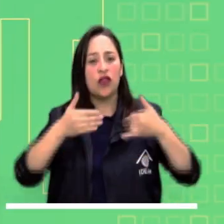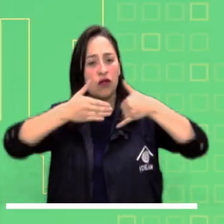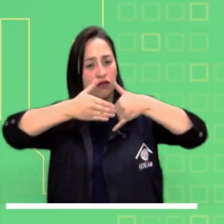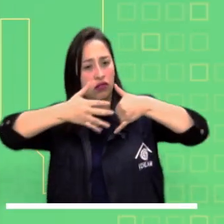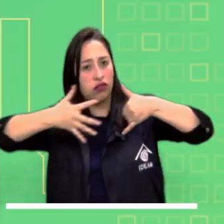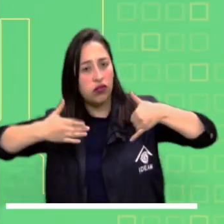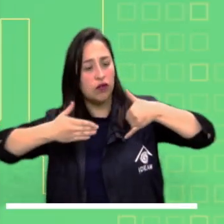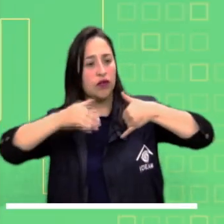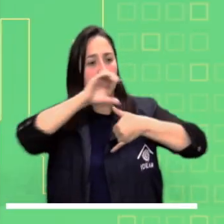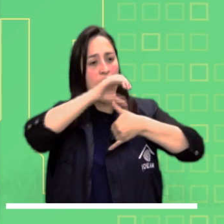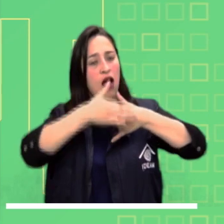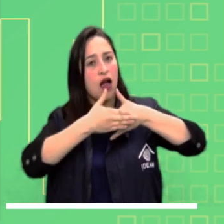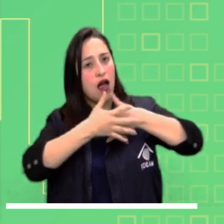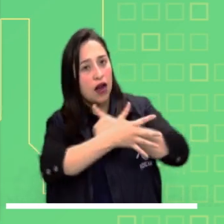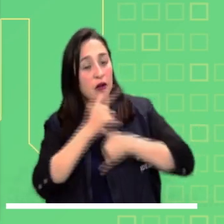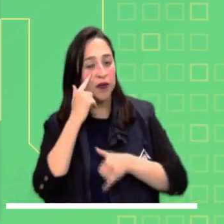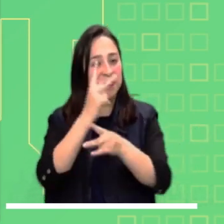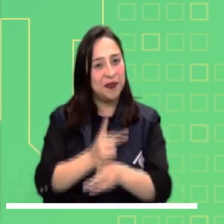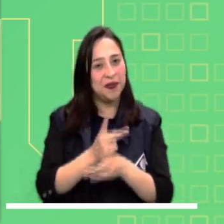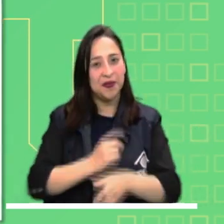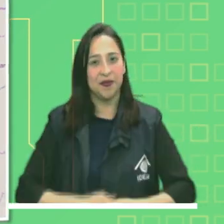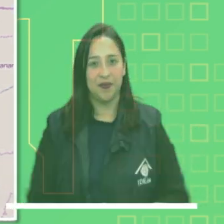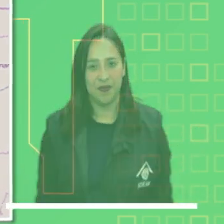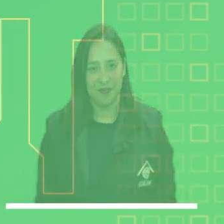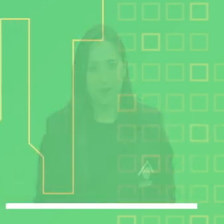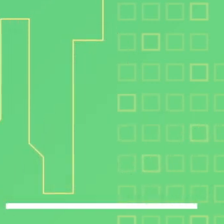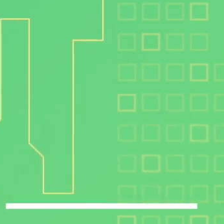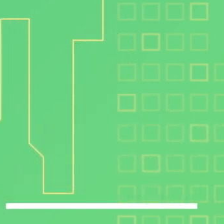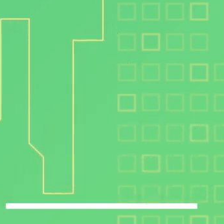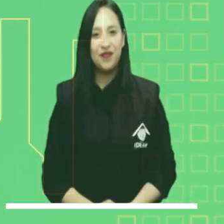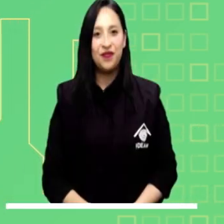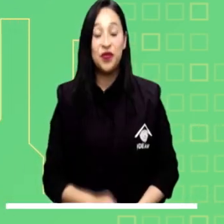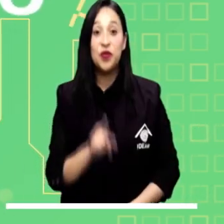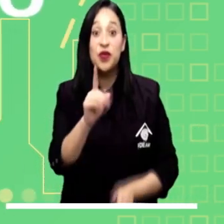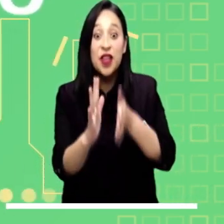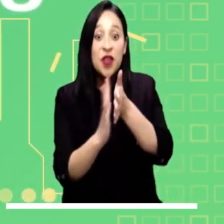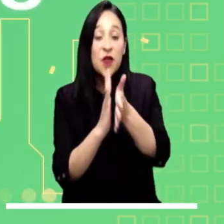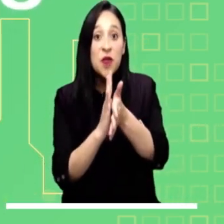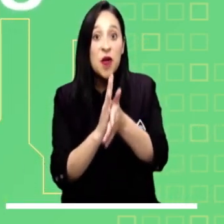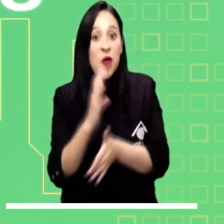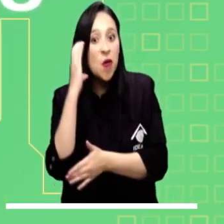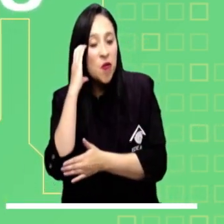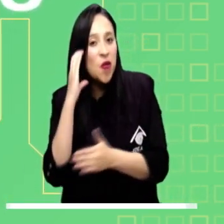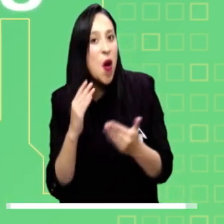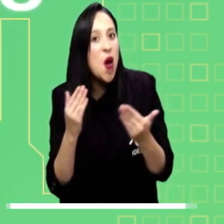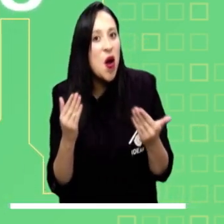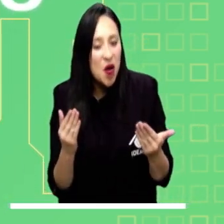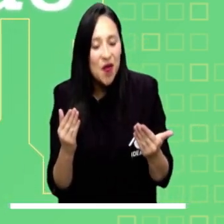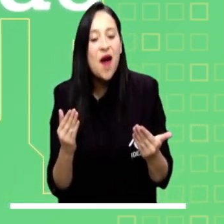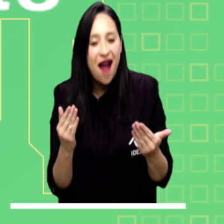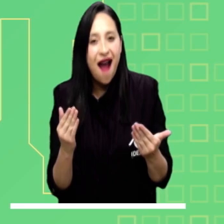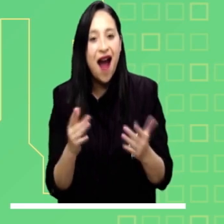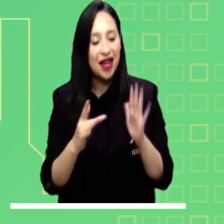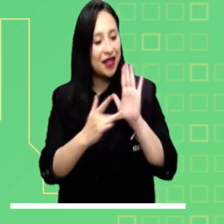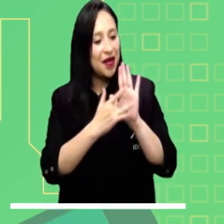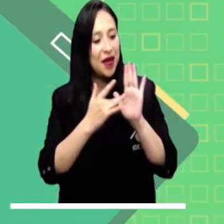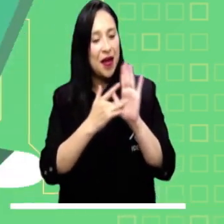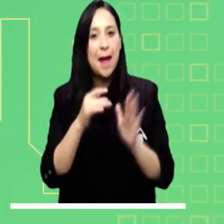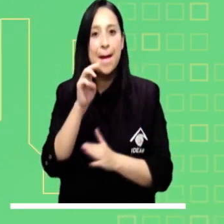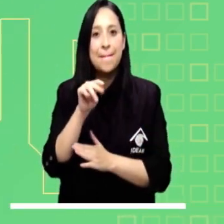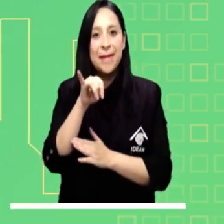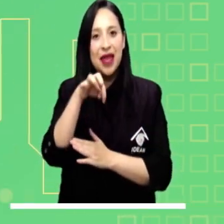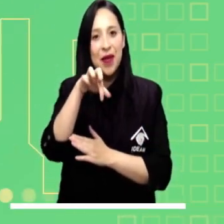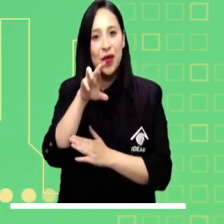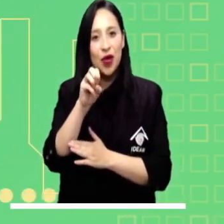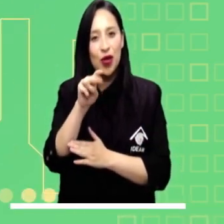advierte tiempo lluvioso en la zona central del Océano Pacífico y en el Mar Caribe. Manténgase bien informado y en tiempo real a través de